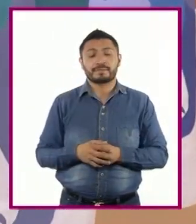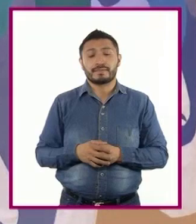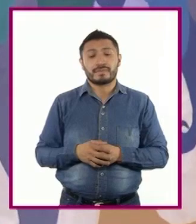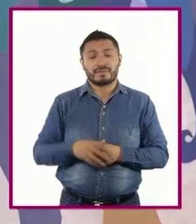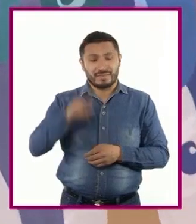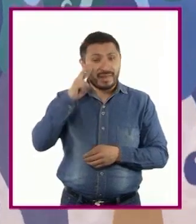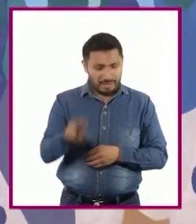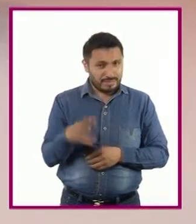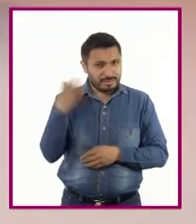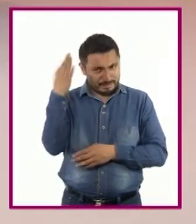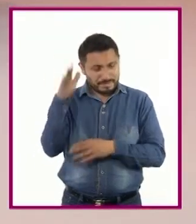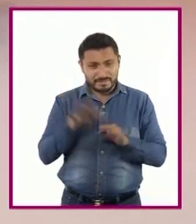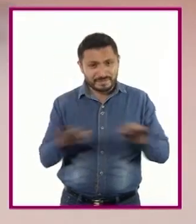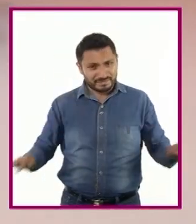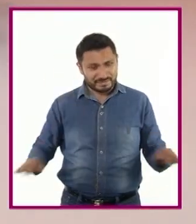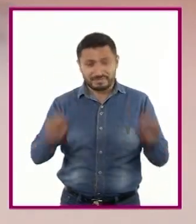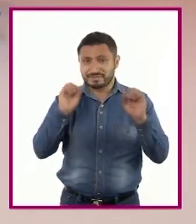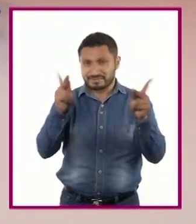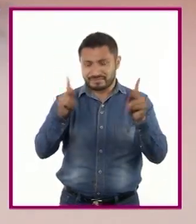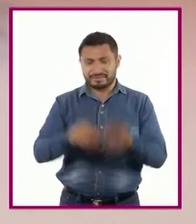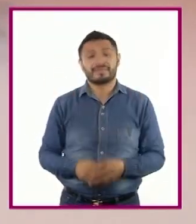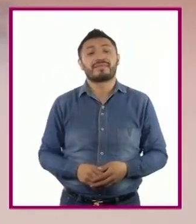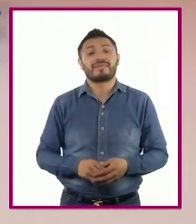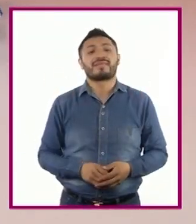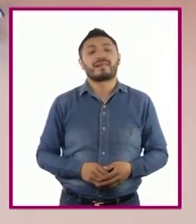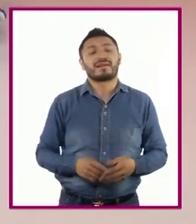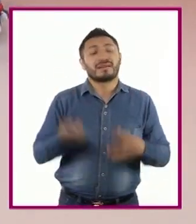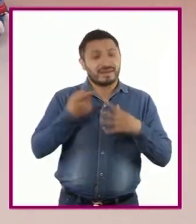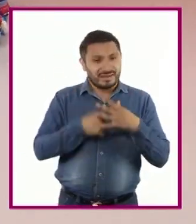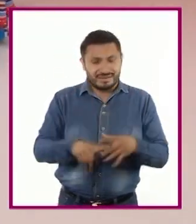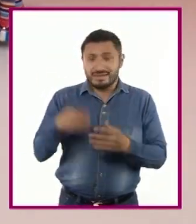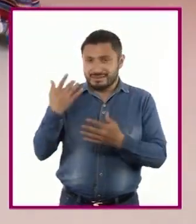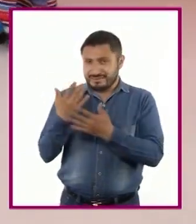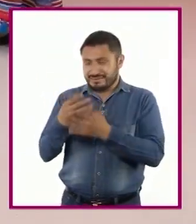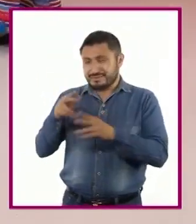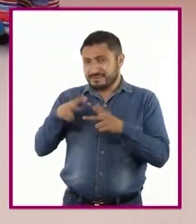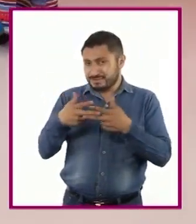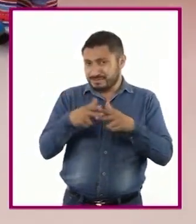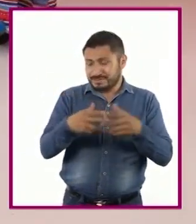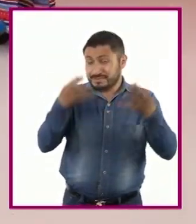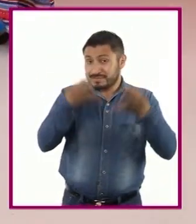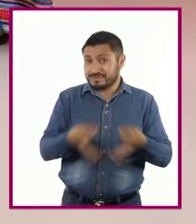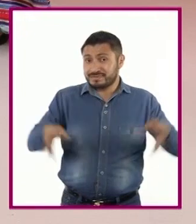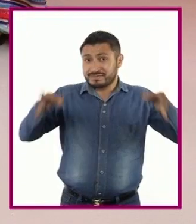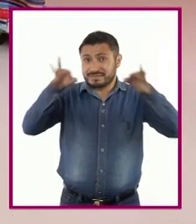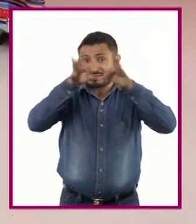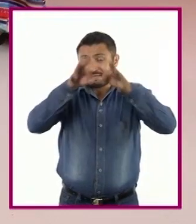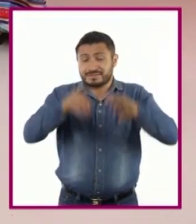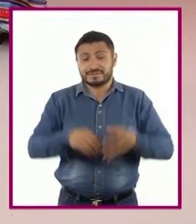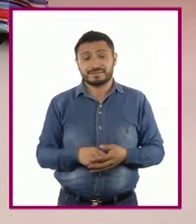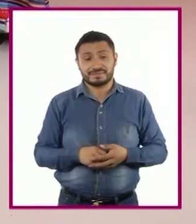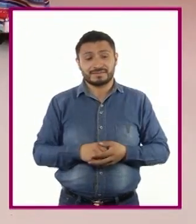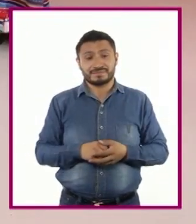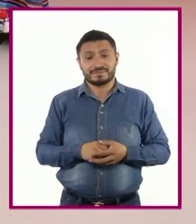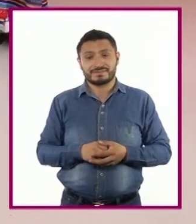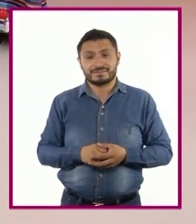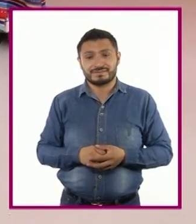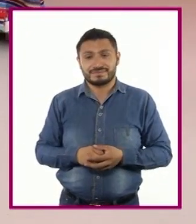¿Ya viste el espejo? Ya. Sí. Okay. Vamos a empezar. Permíteme, una herramienta importante.